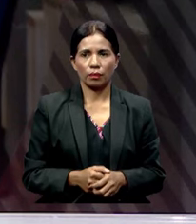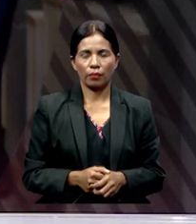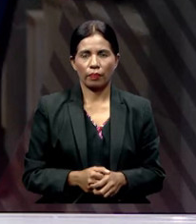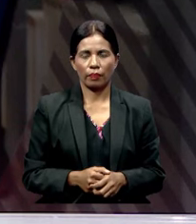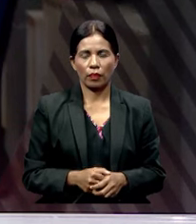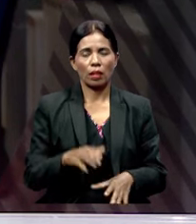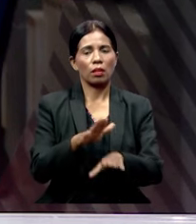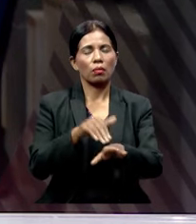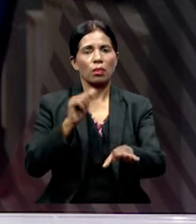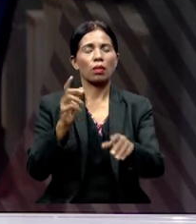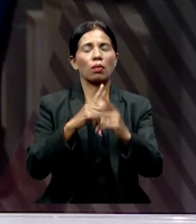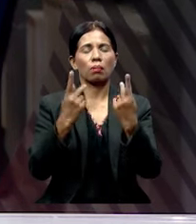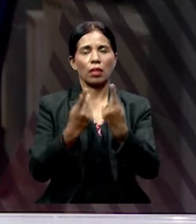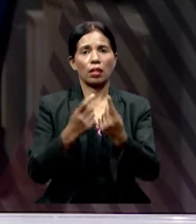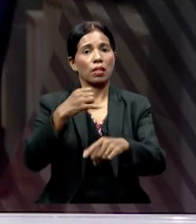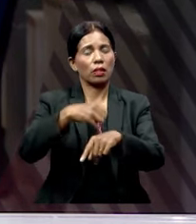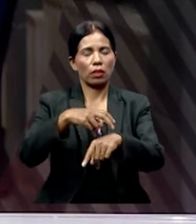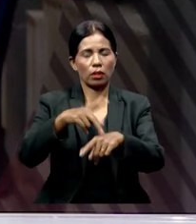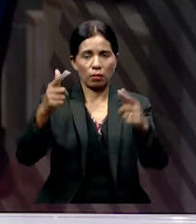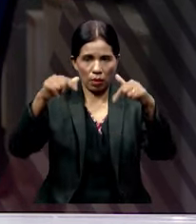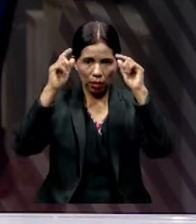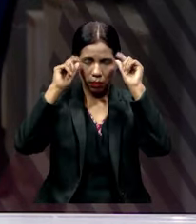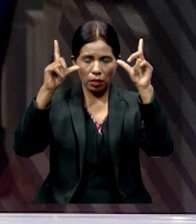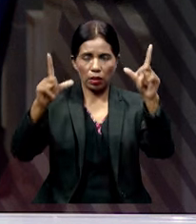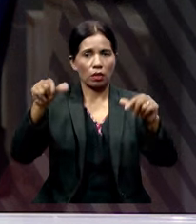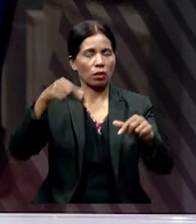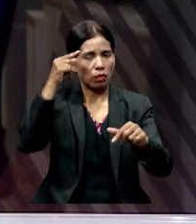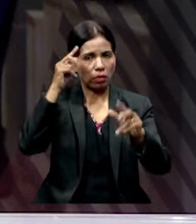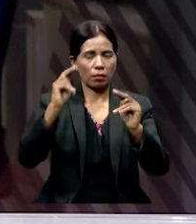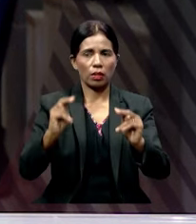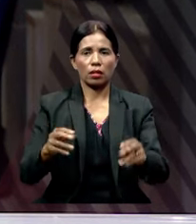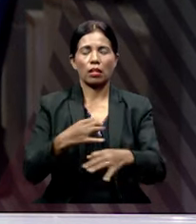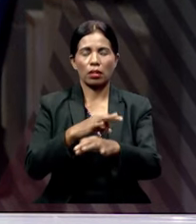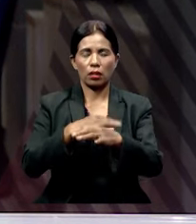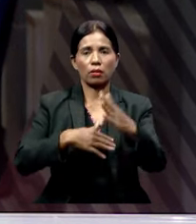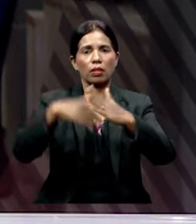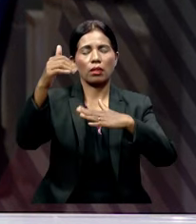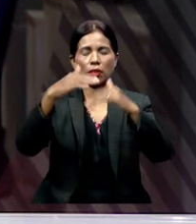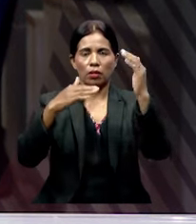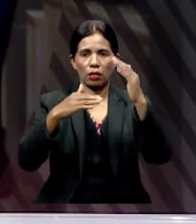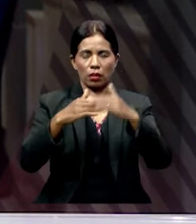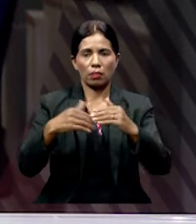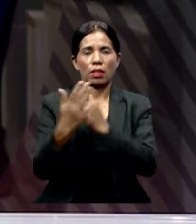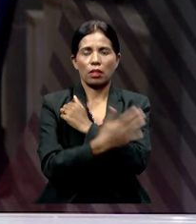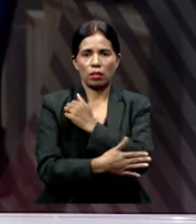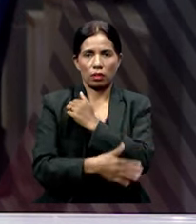atrai empresário internacional investe e Timor-Leste, governo precisa de infraestrutura relara.